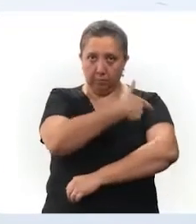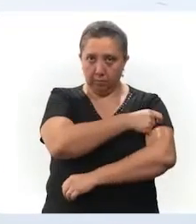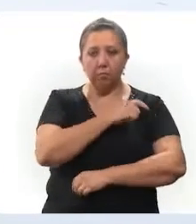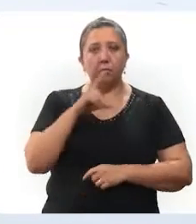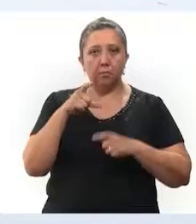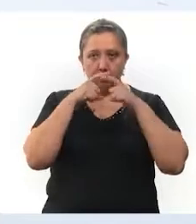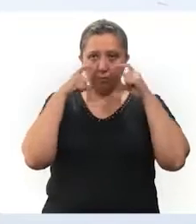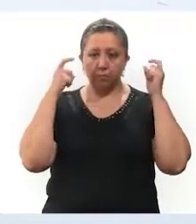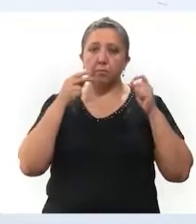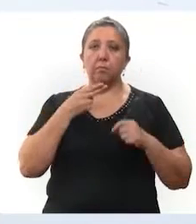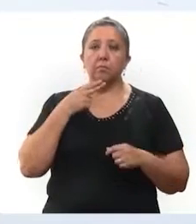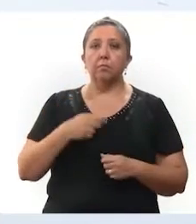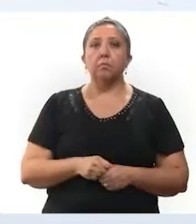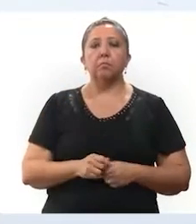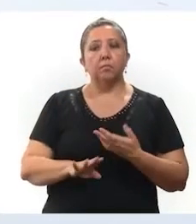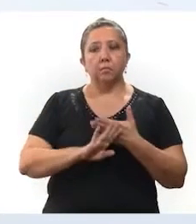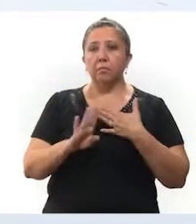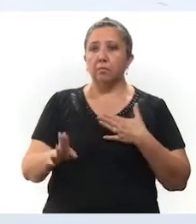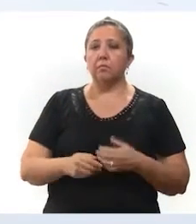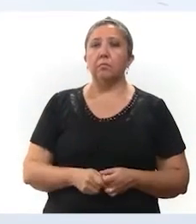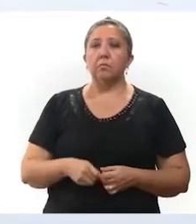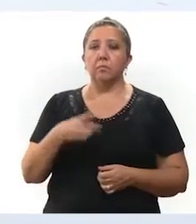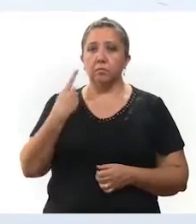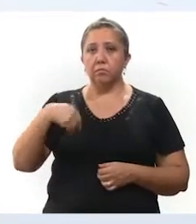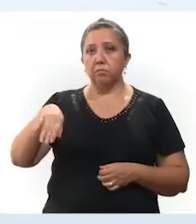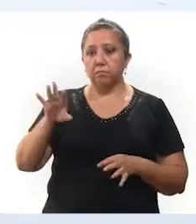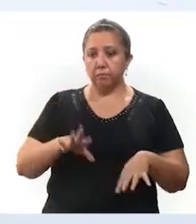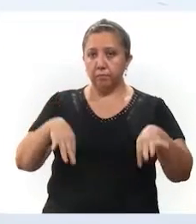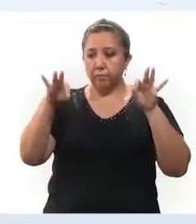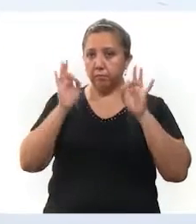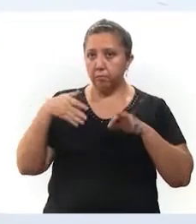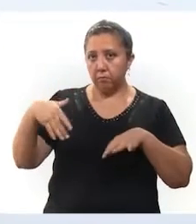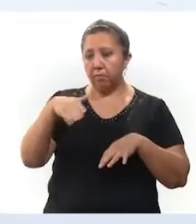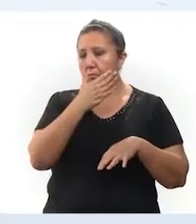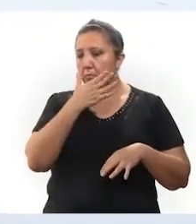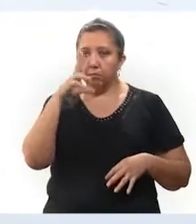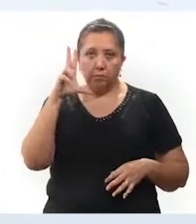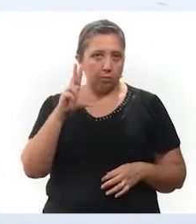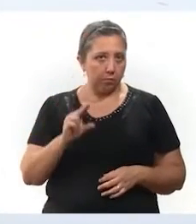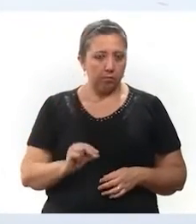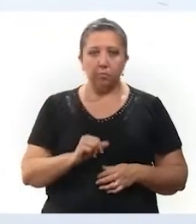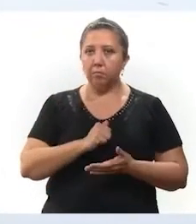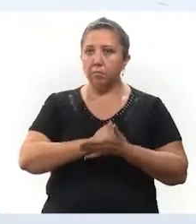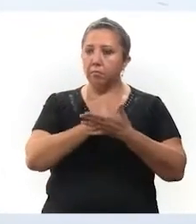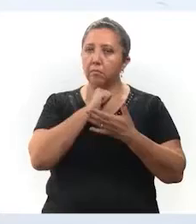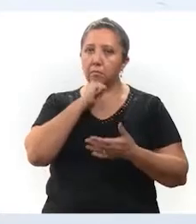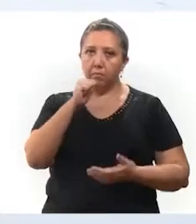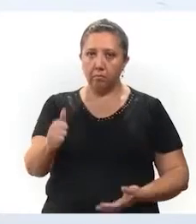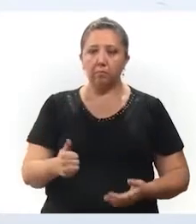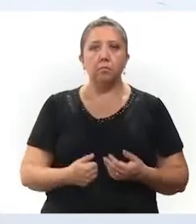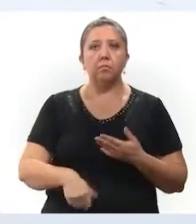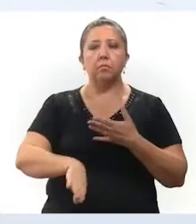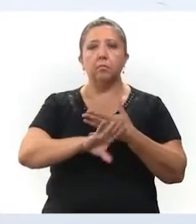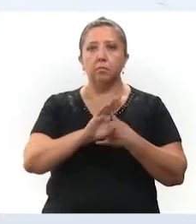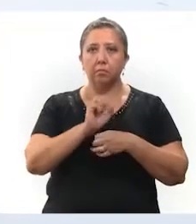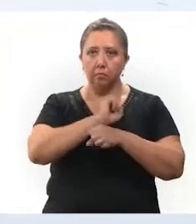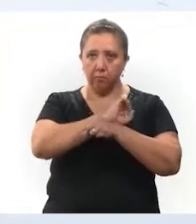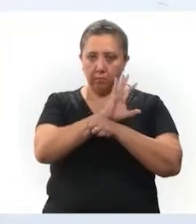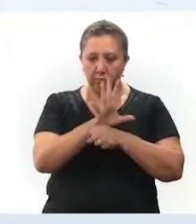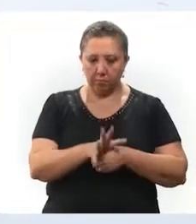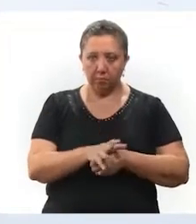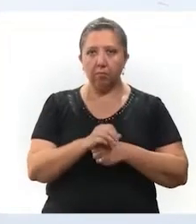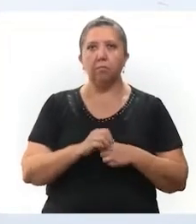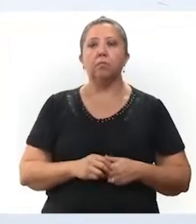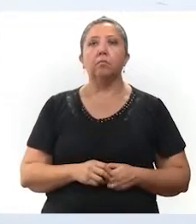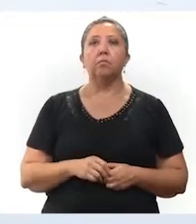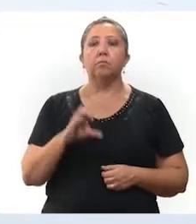recomienda a la población evitar el uso de cubrebocas de tela o pañoletas, ya que está descrito que no brinda ninguna protección contra el